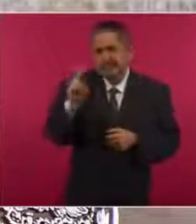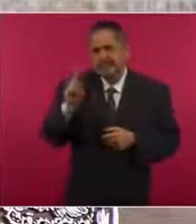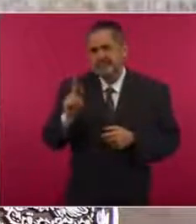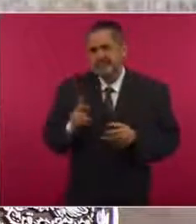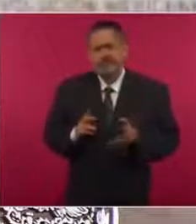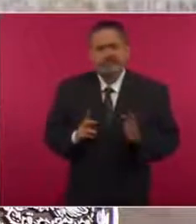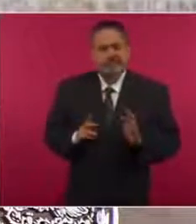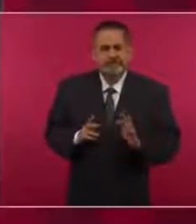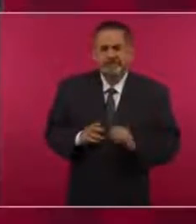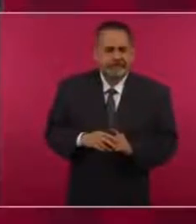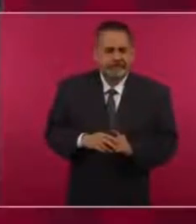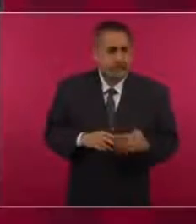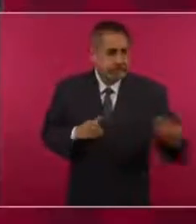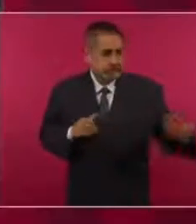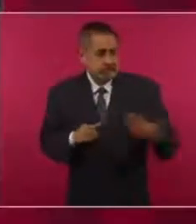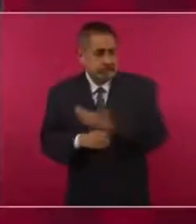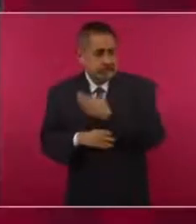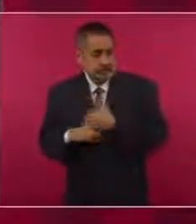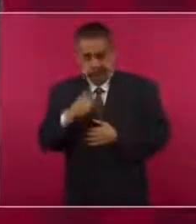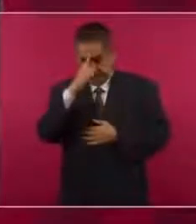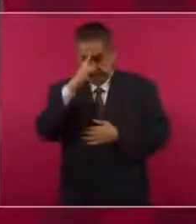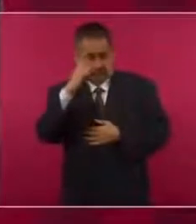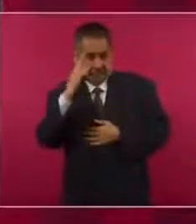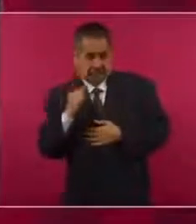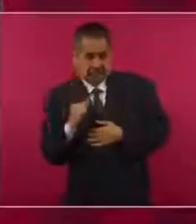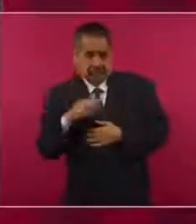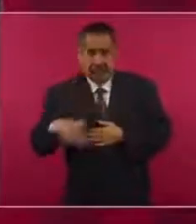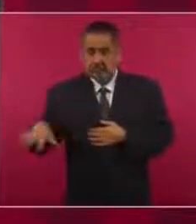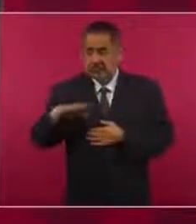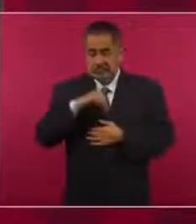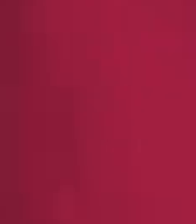que vuner en nuestra soberanía